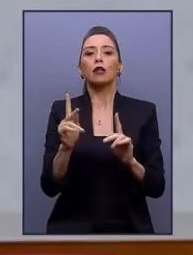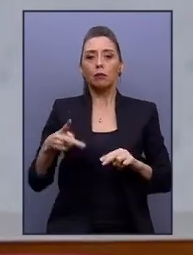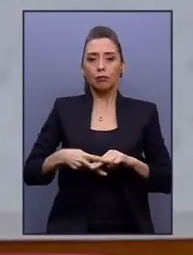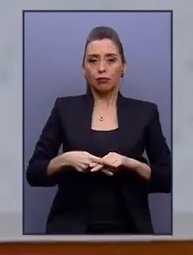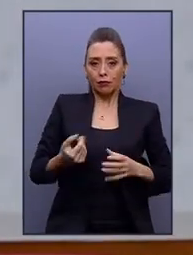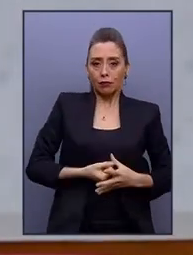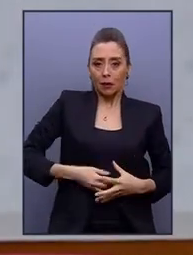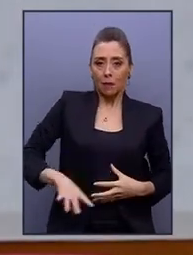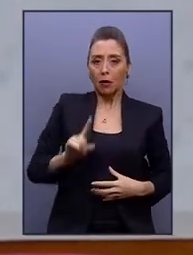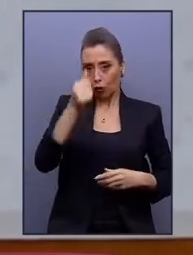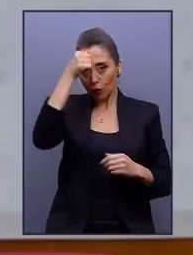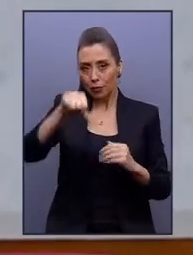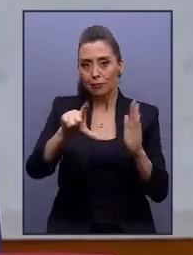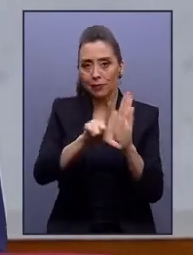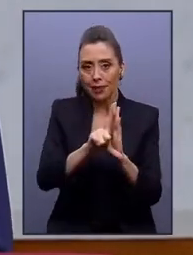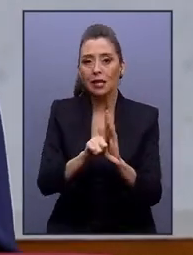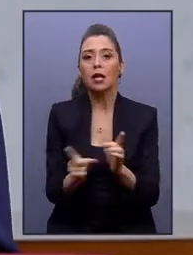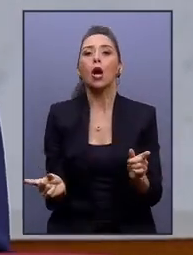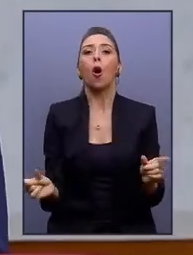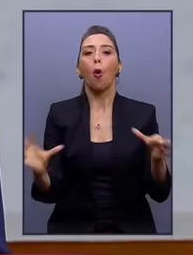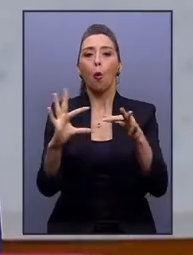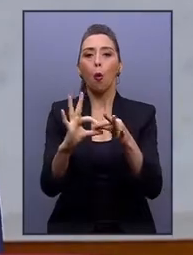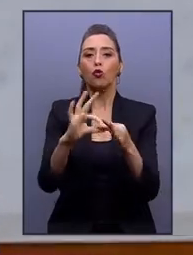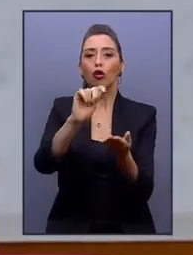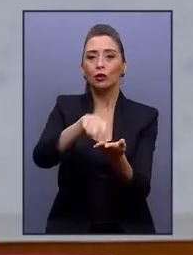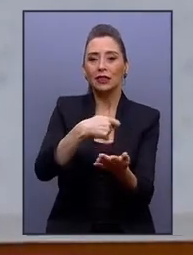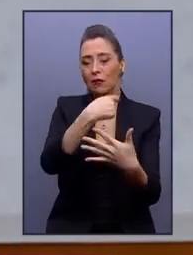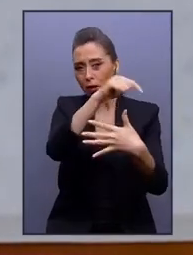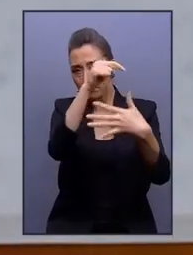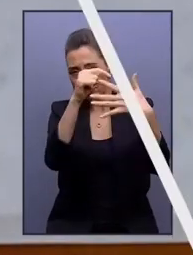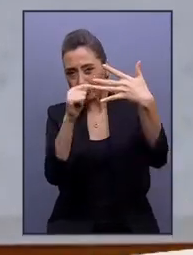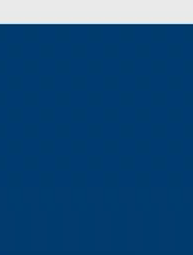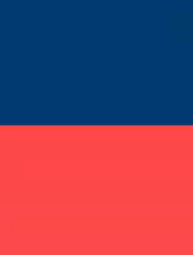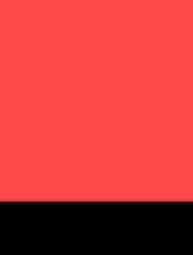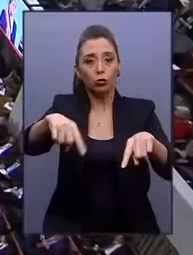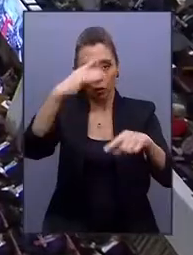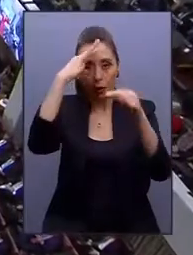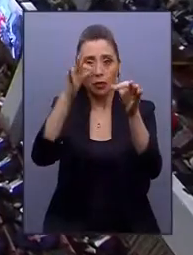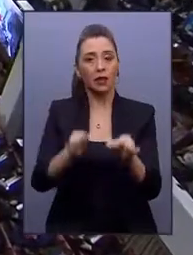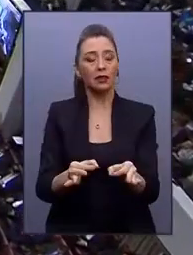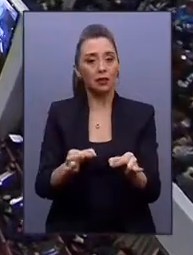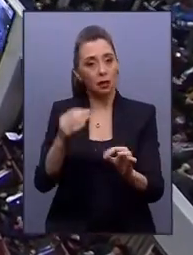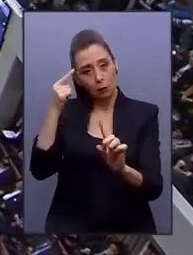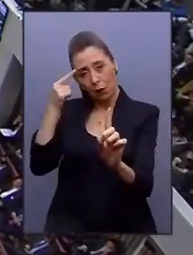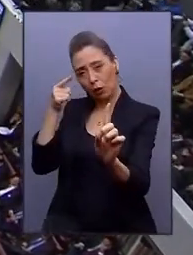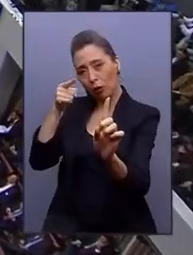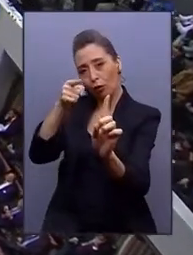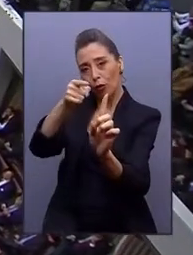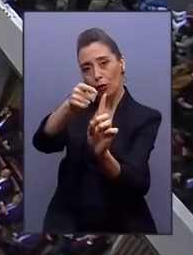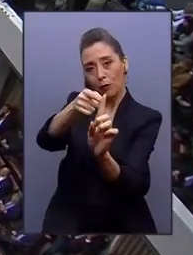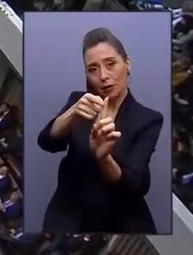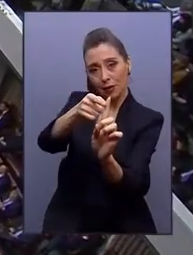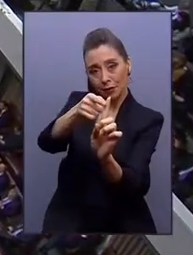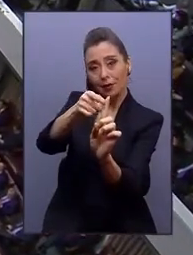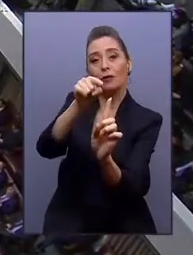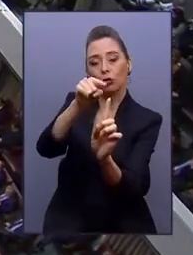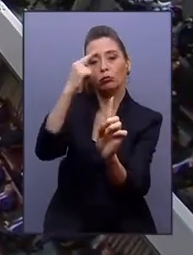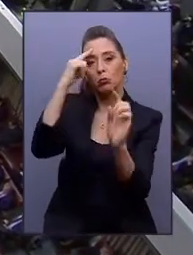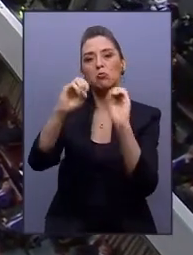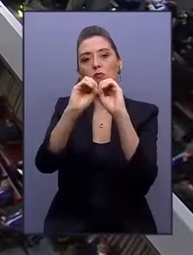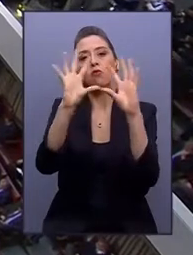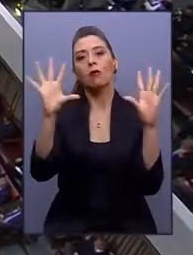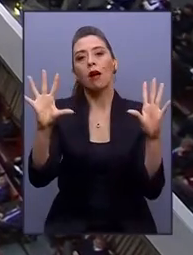unión civil. Nos hemos atrevido a poner en marcha las transformaciones que comprometimos, pero el horizonte hacia el que nos movemos está